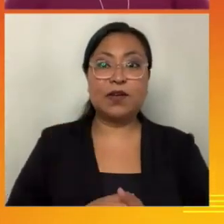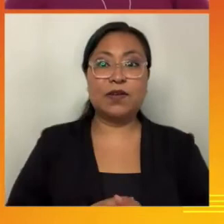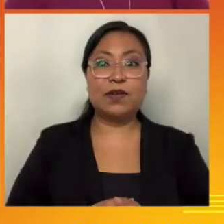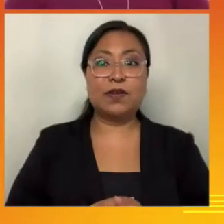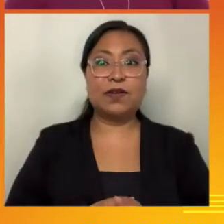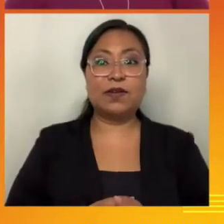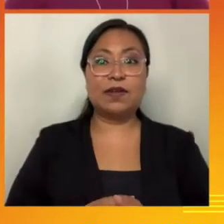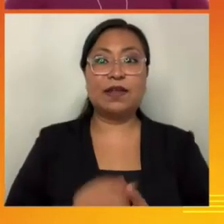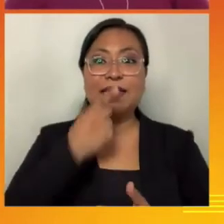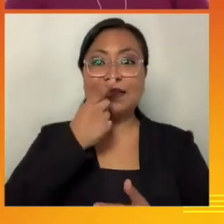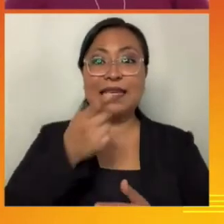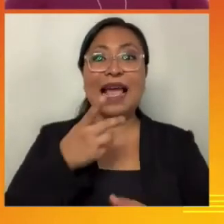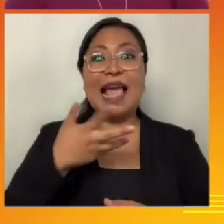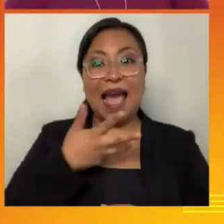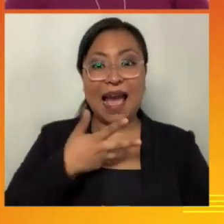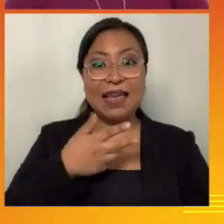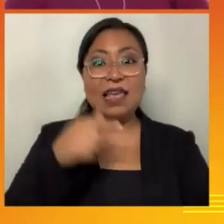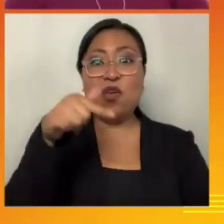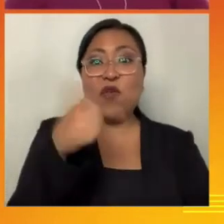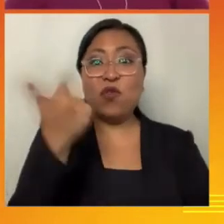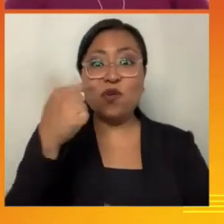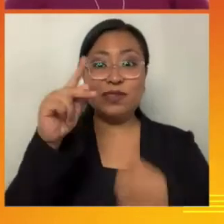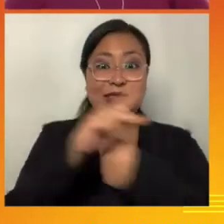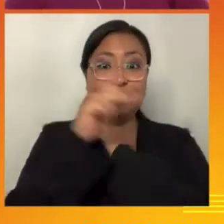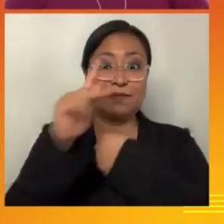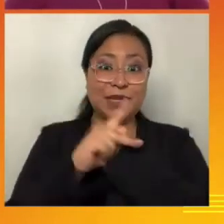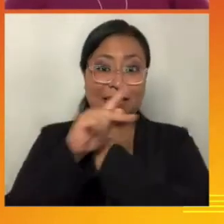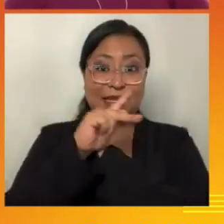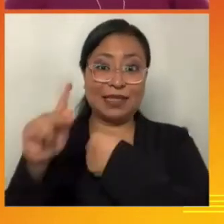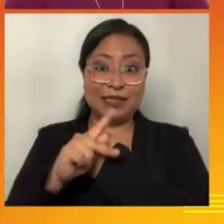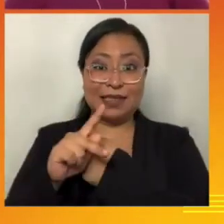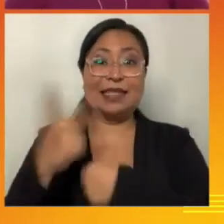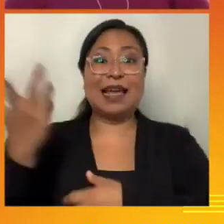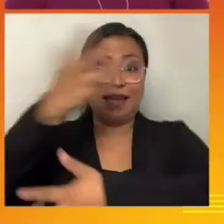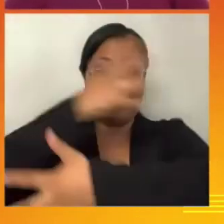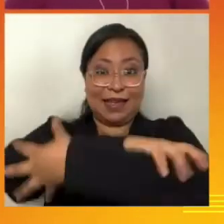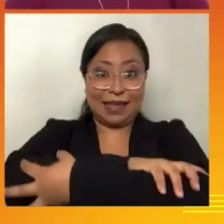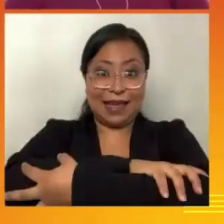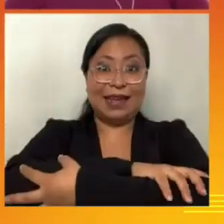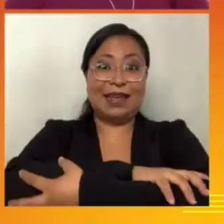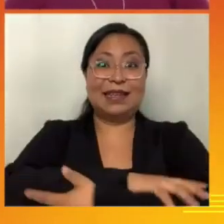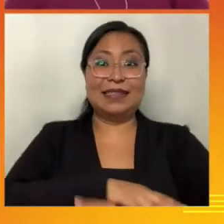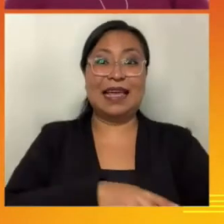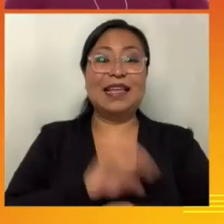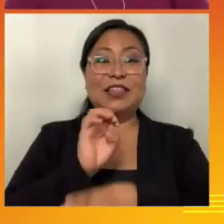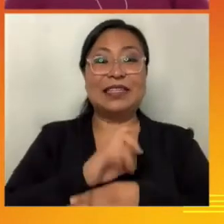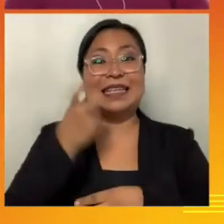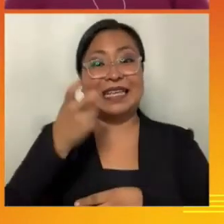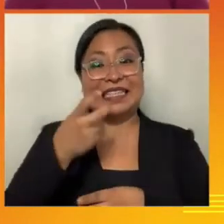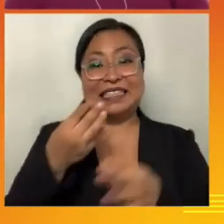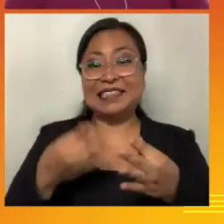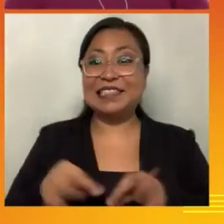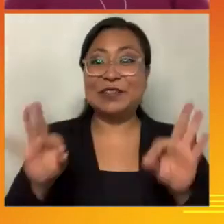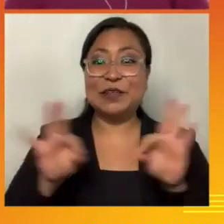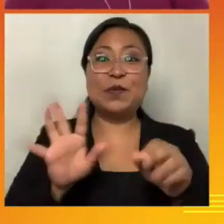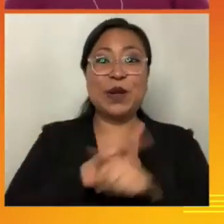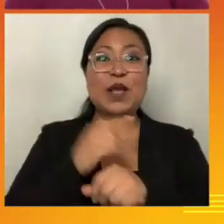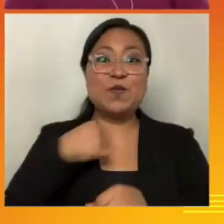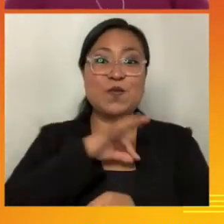otros 12 países de América Latina, ya que la alianza con TechSoup pues nos brinda como que